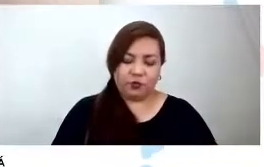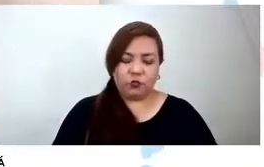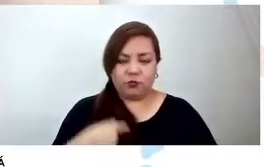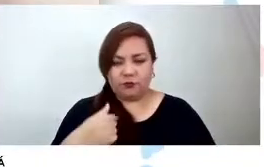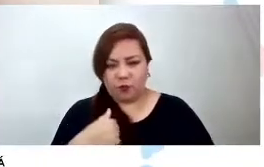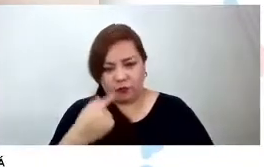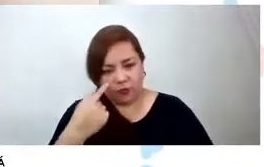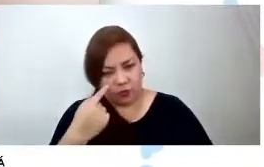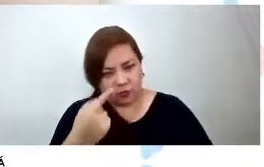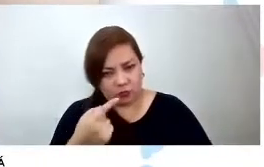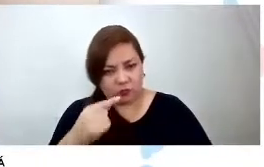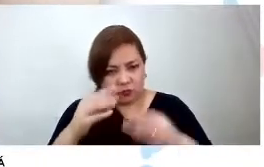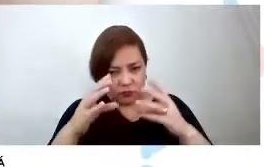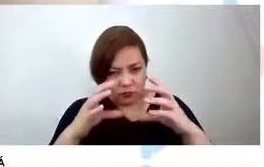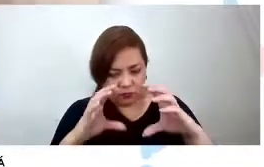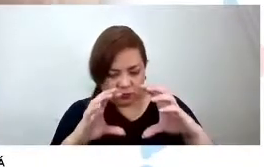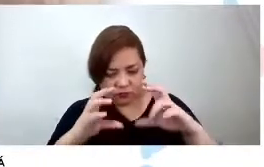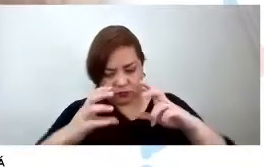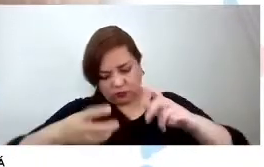buscando